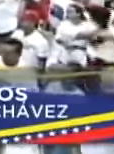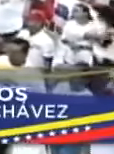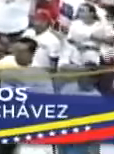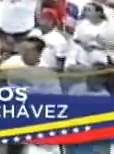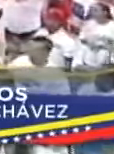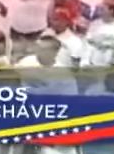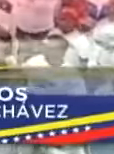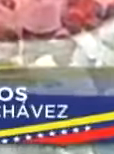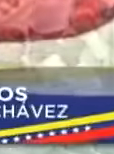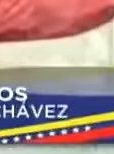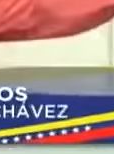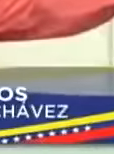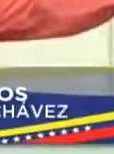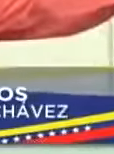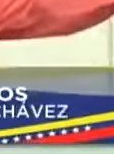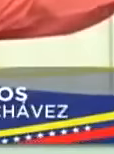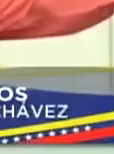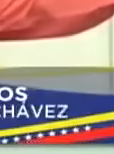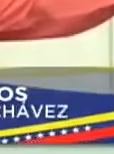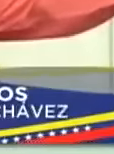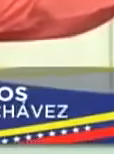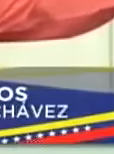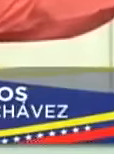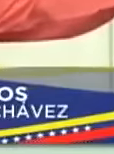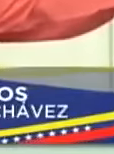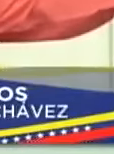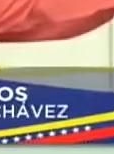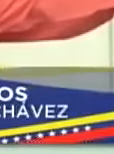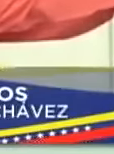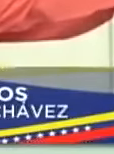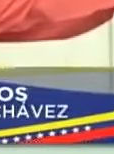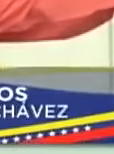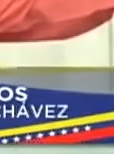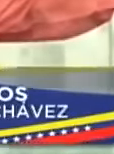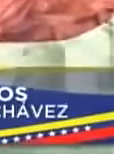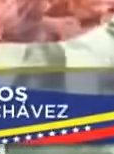Bueno, buenas tardes, pues un abrazo a todos y a todas.